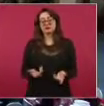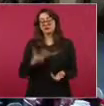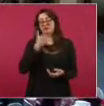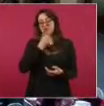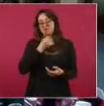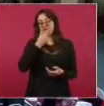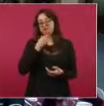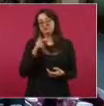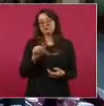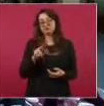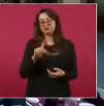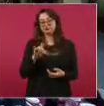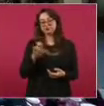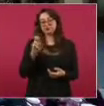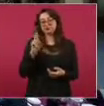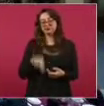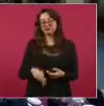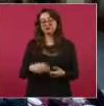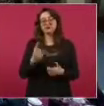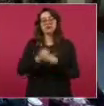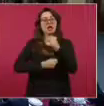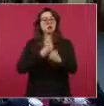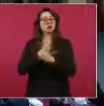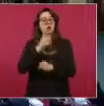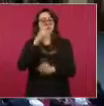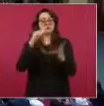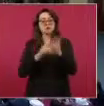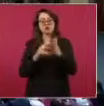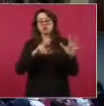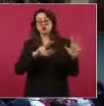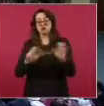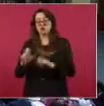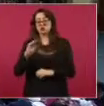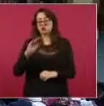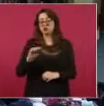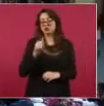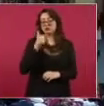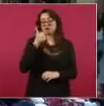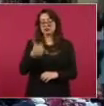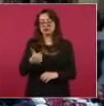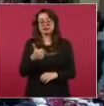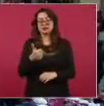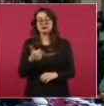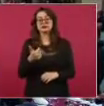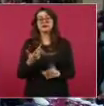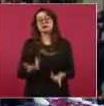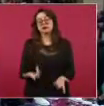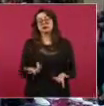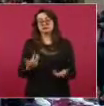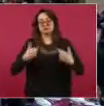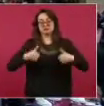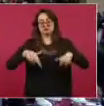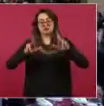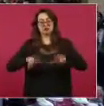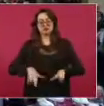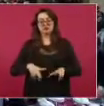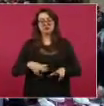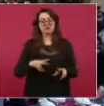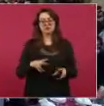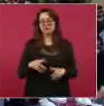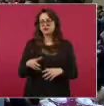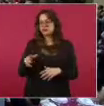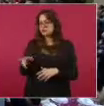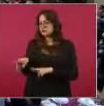Cardén, en su informe en 1896 a los industriales de Manchester,